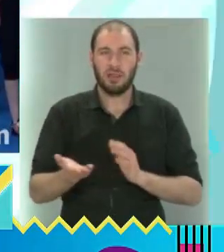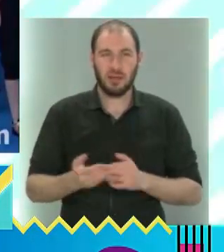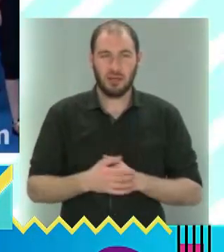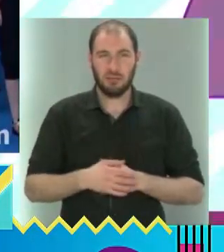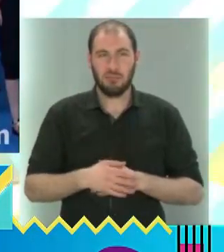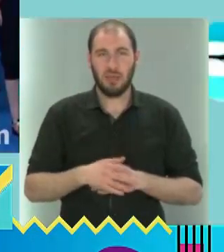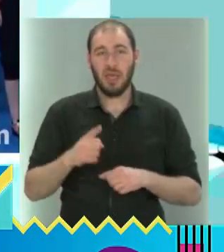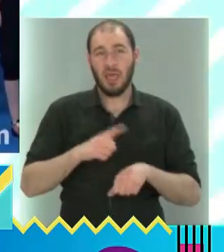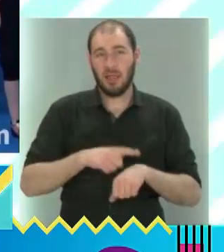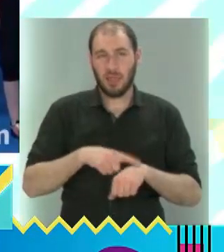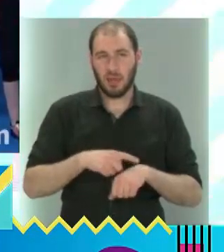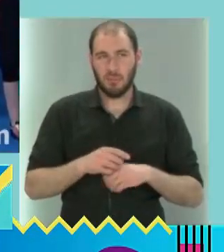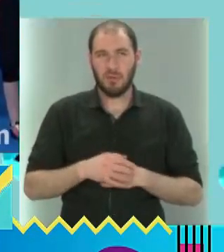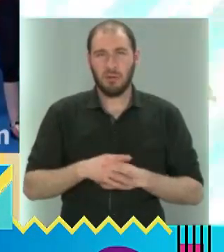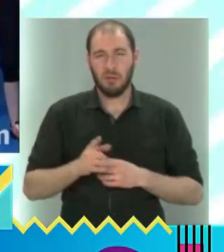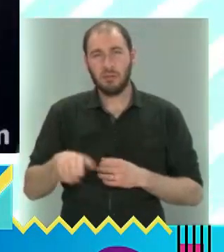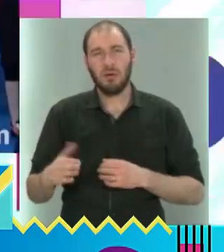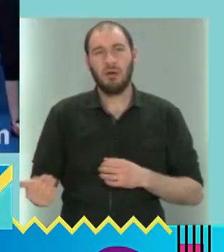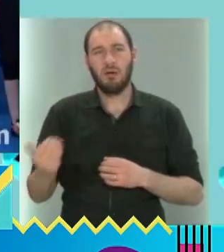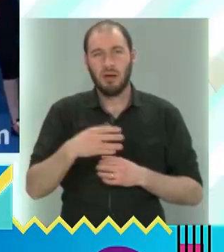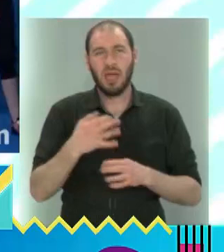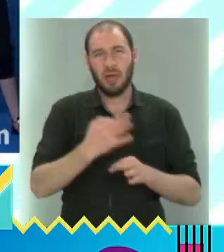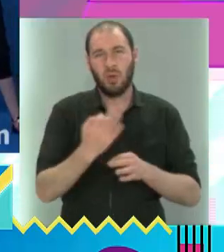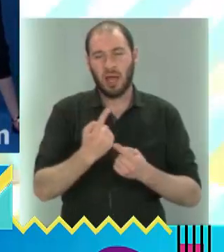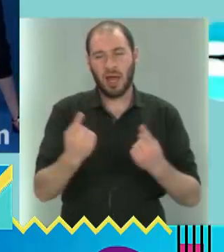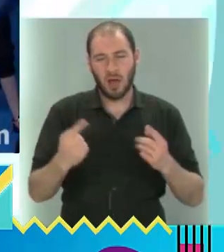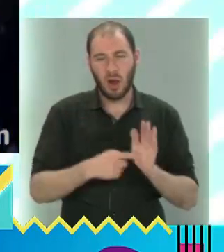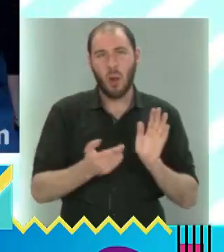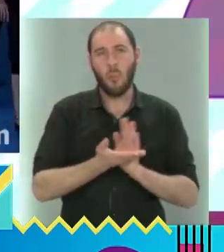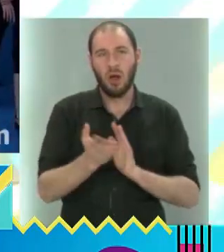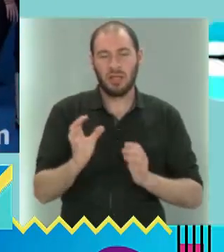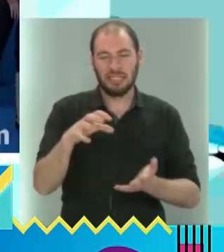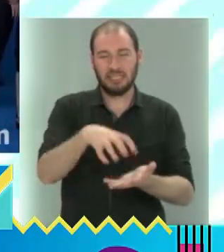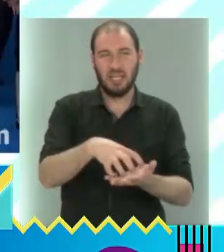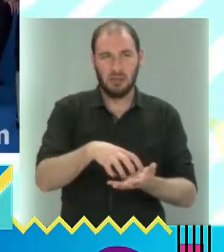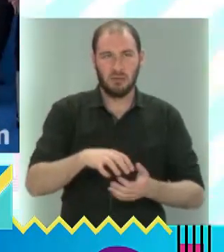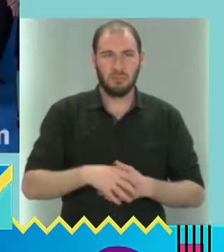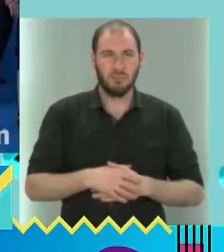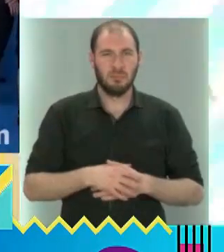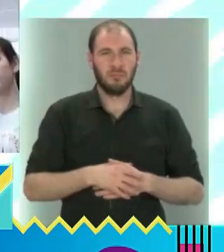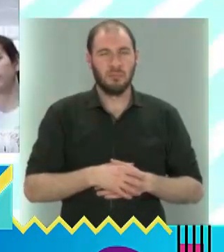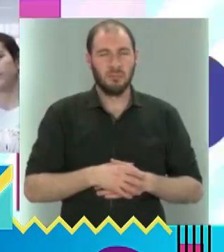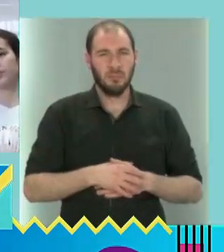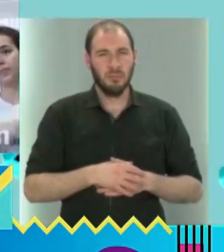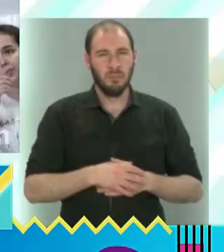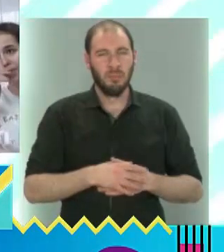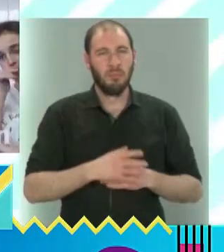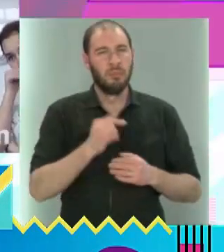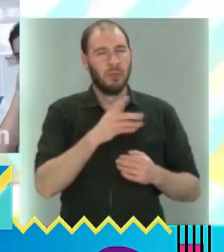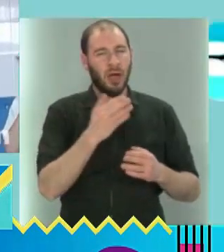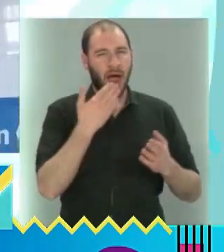a tener un tiempo donde van a pasar cada escuela a exhibir en el centro. Bien,